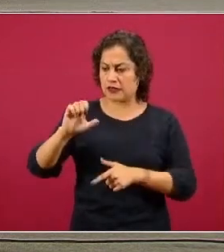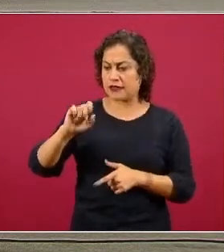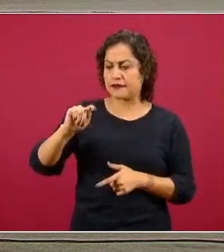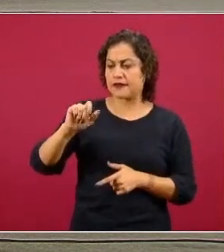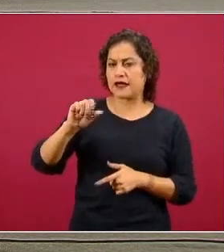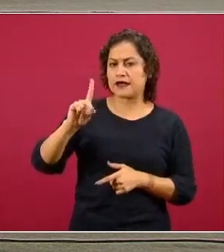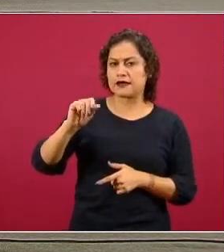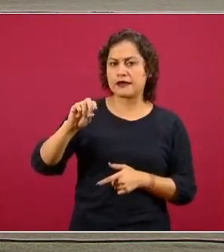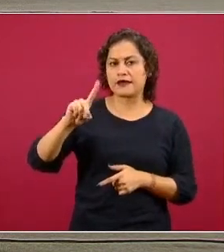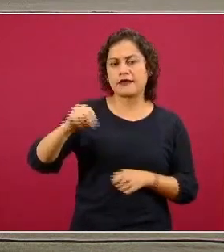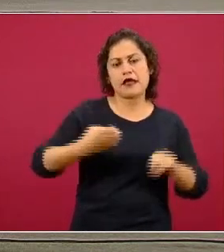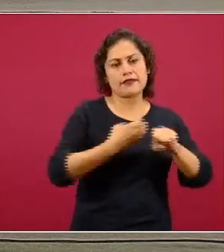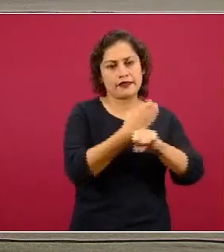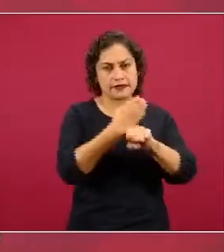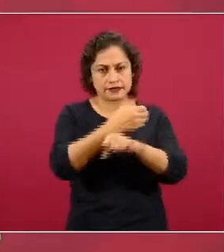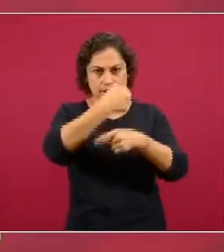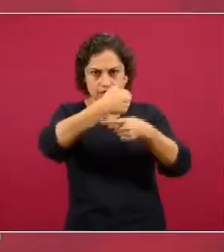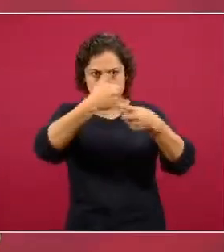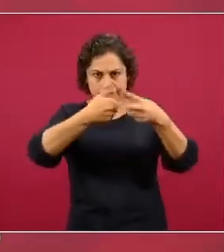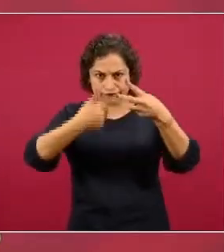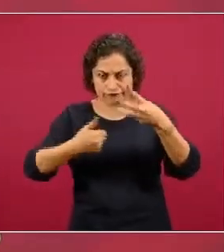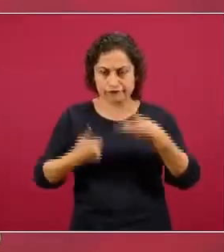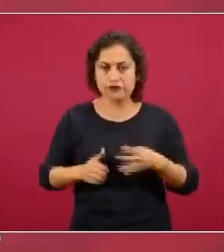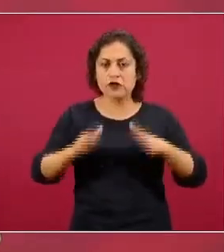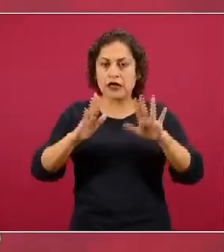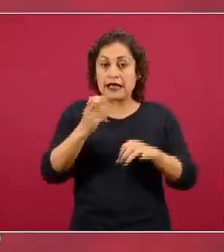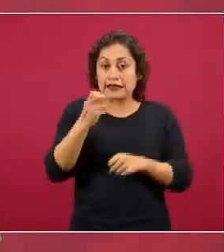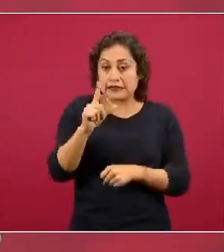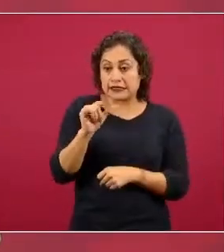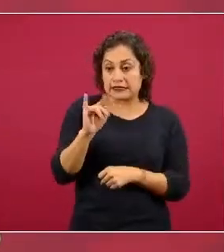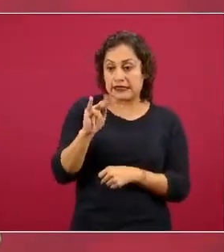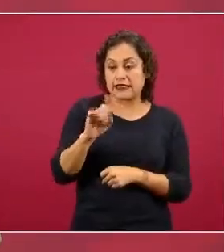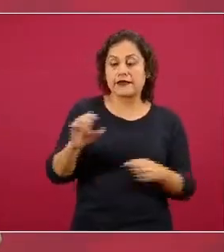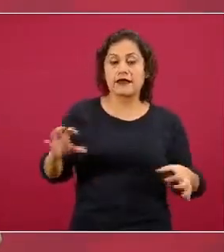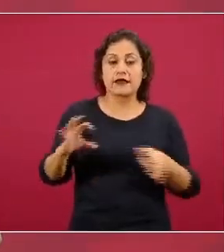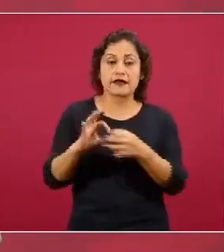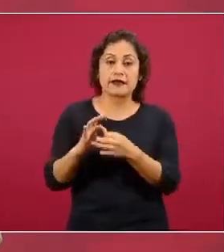federativa, y esto son letalidades que hemos calculado con la red IRAC.